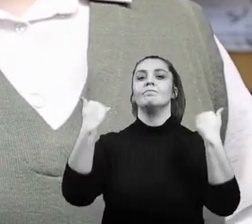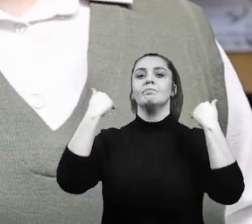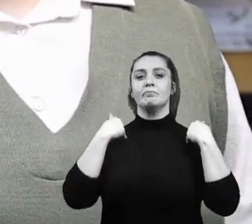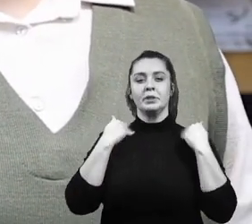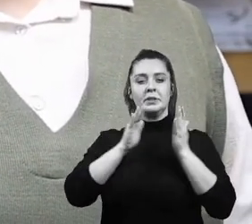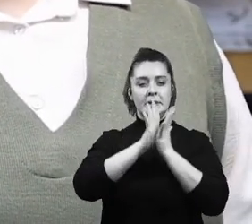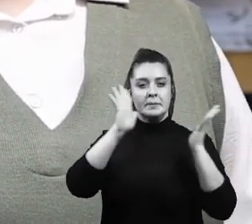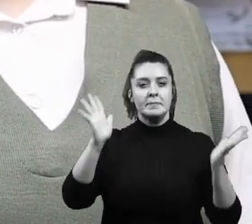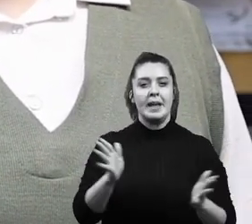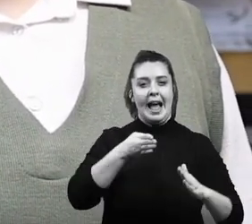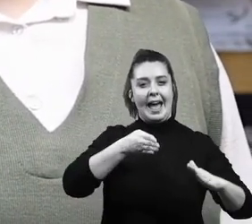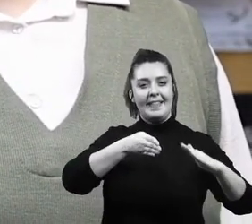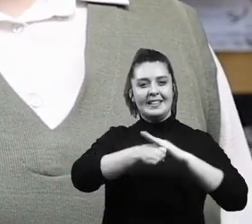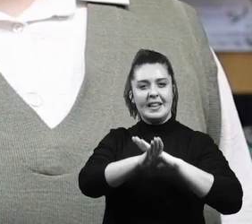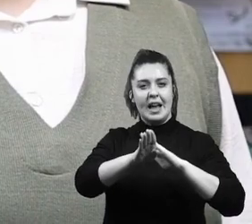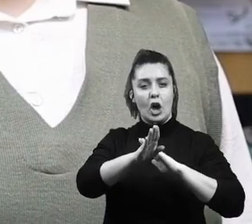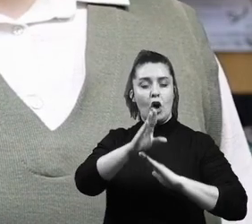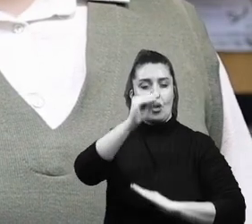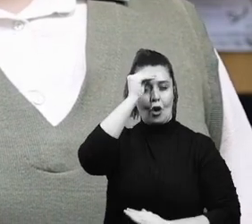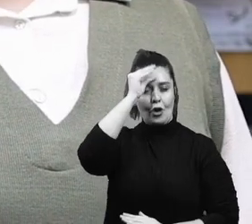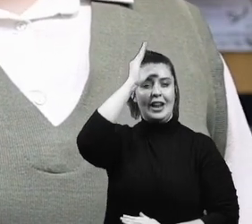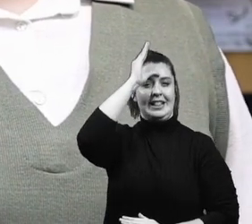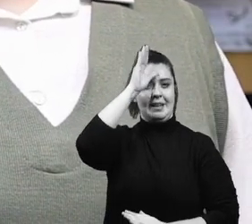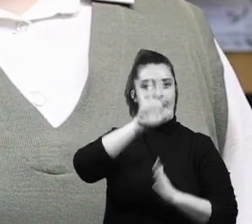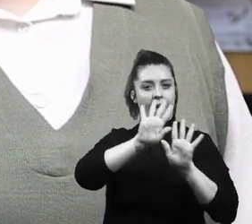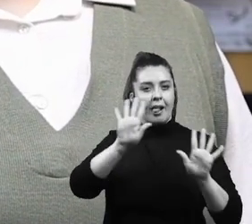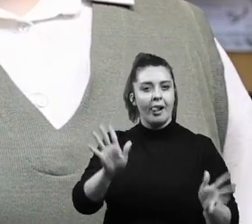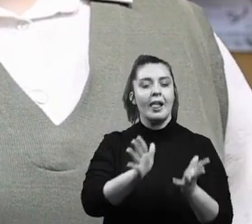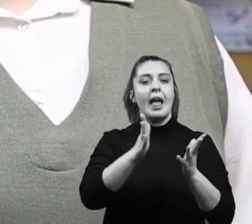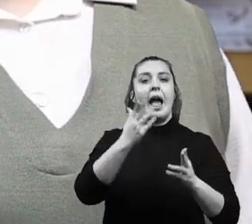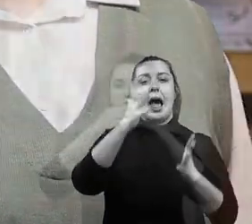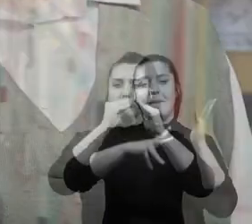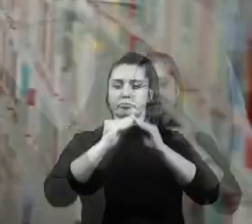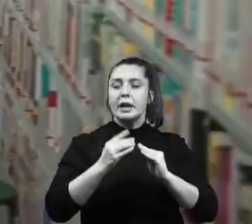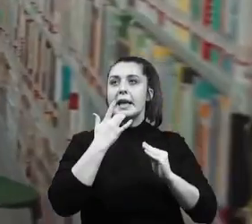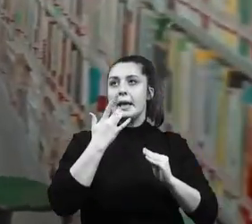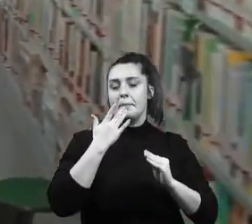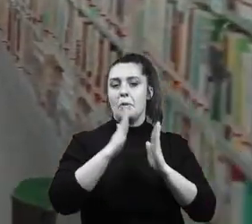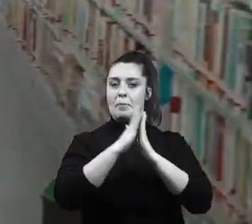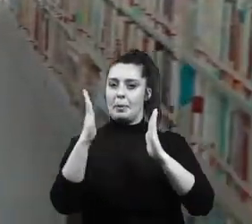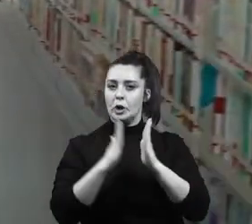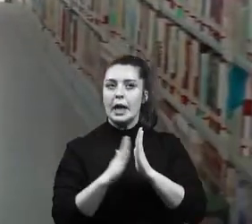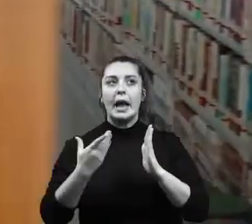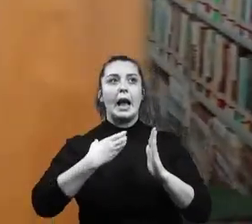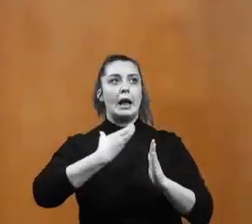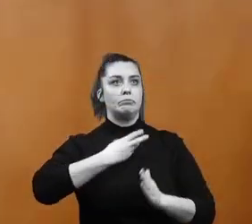dedica a impulsar la accesibilidad cognitiva en la administración pública.